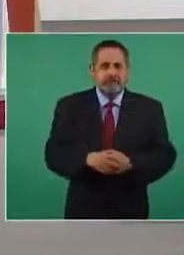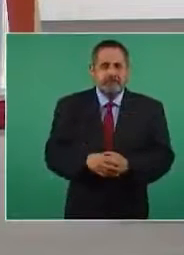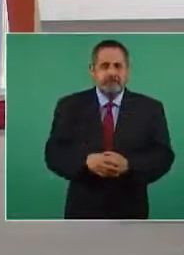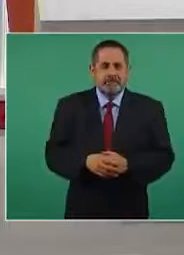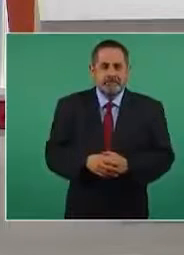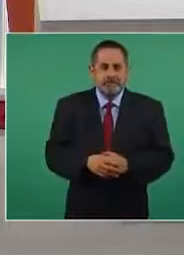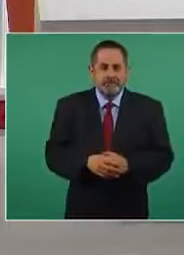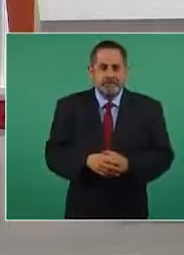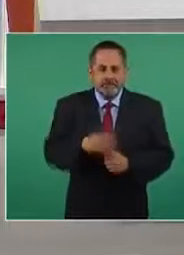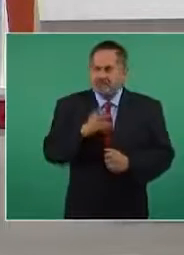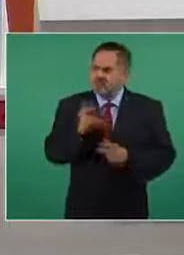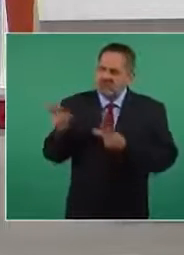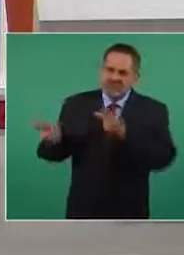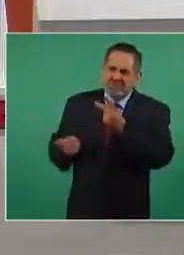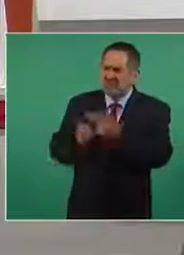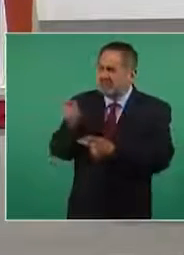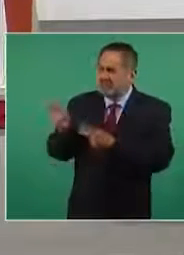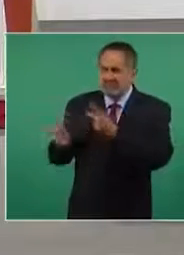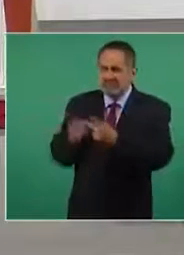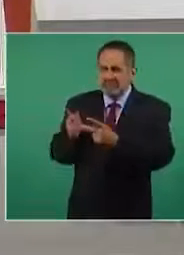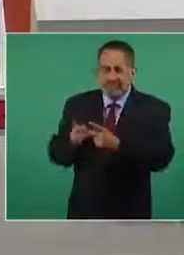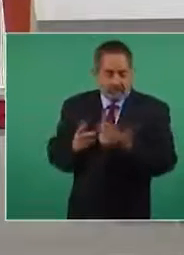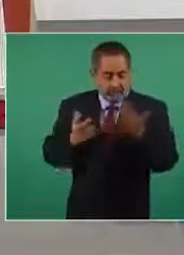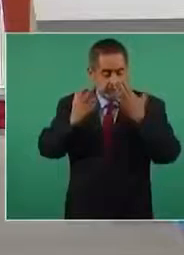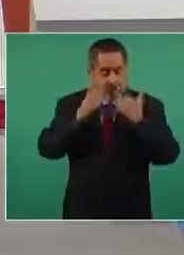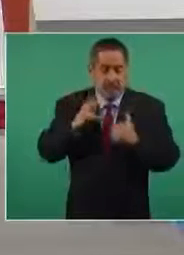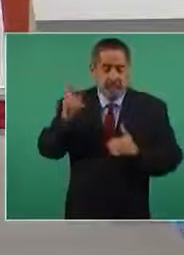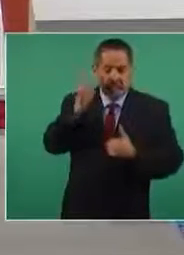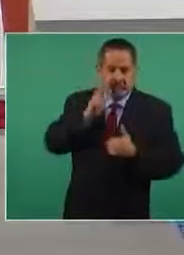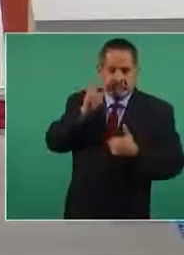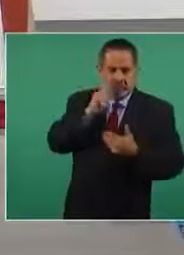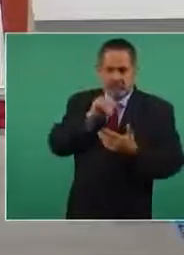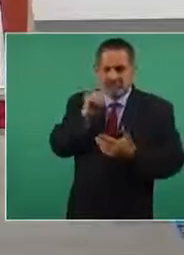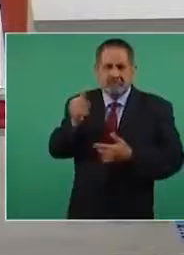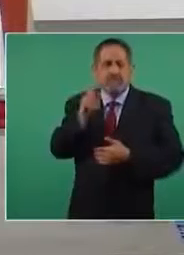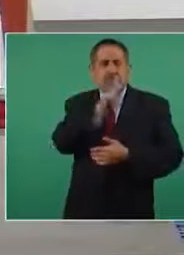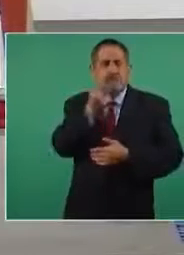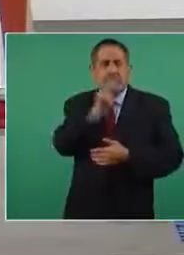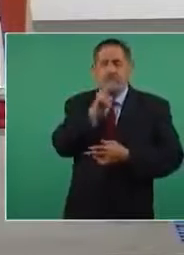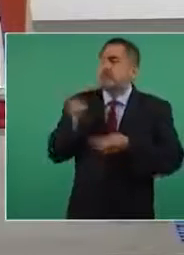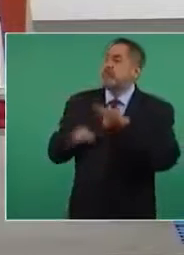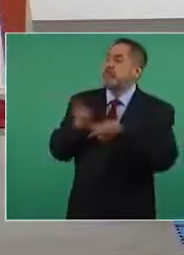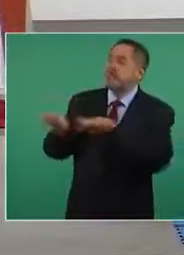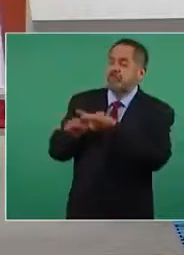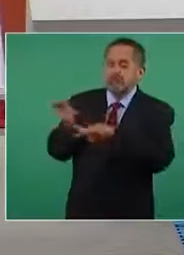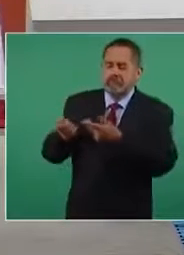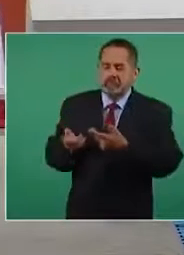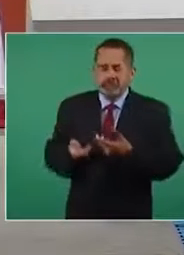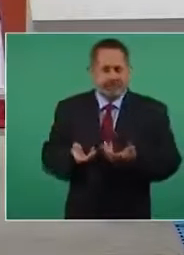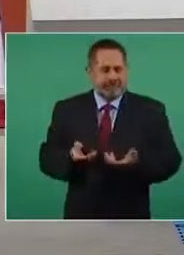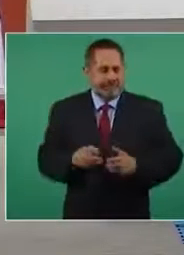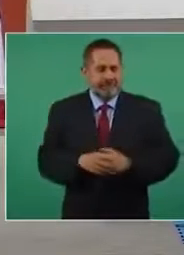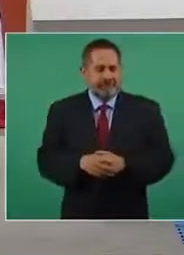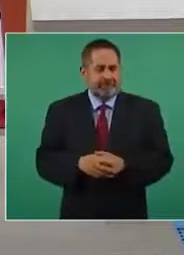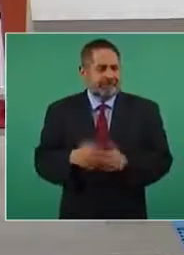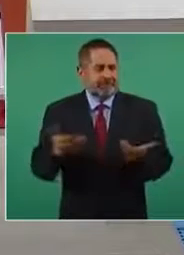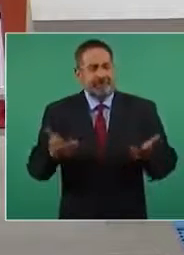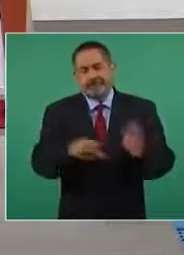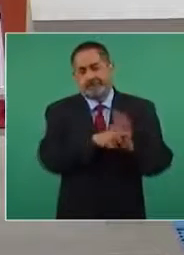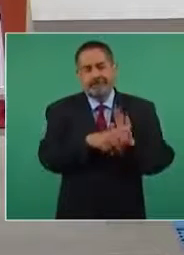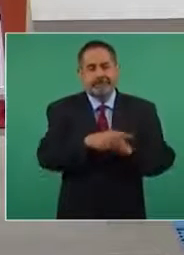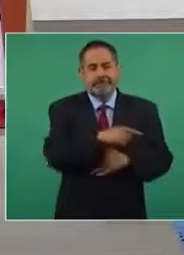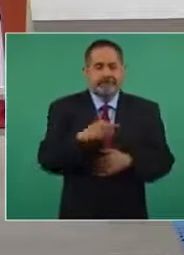lograrlo, y esto pasa por fomentar la competencia, sancionar a las empresas o al sector en caso de que estén incurriendo en